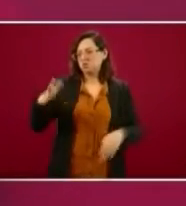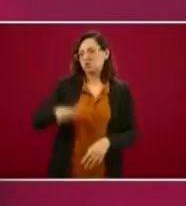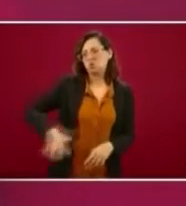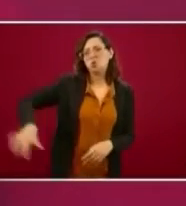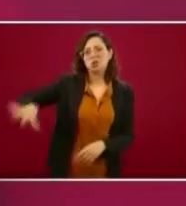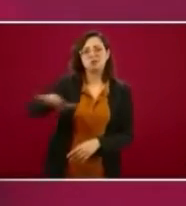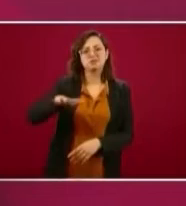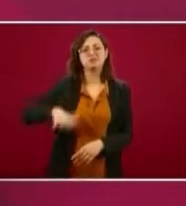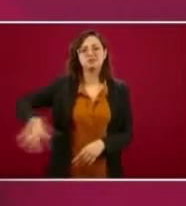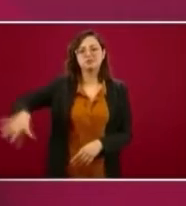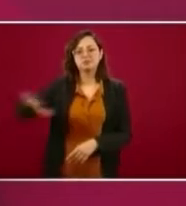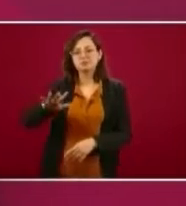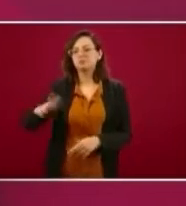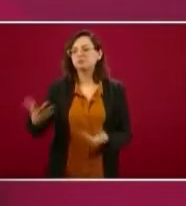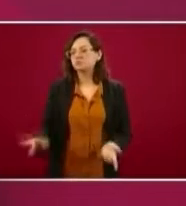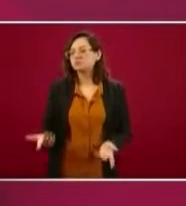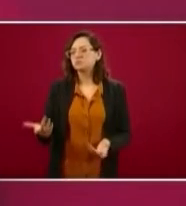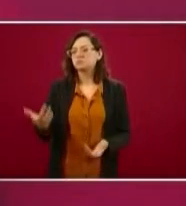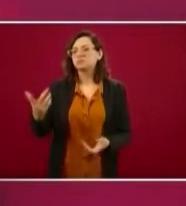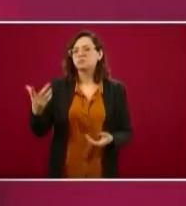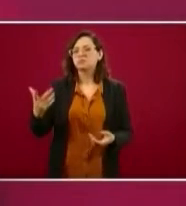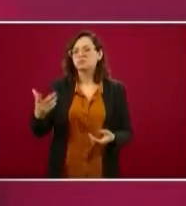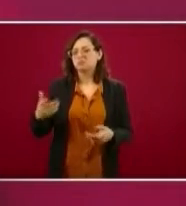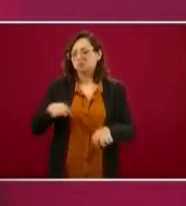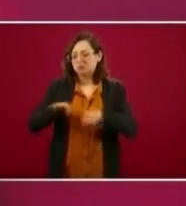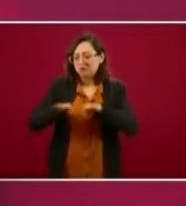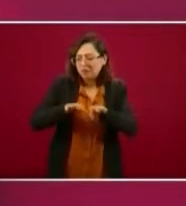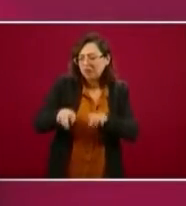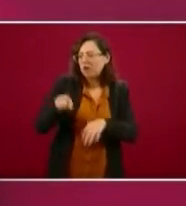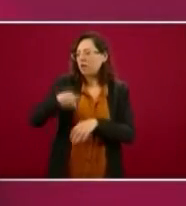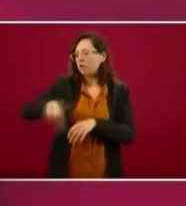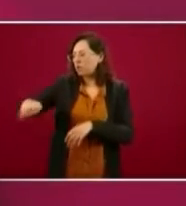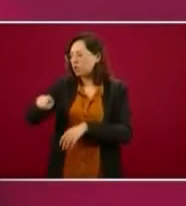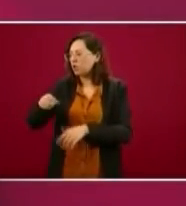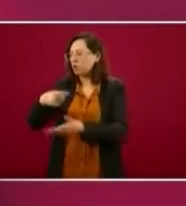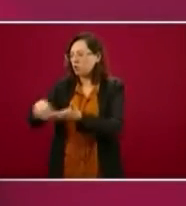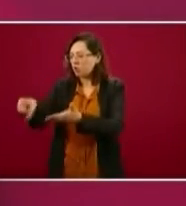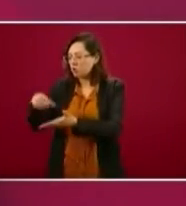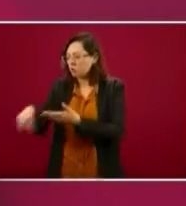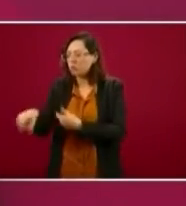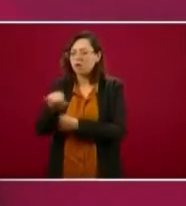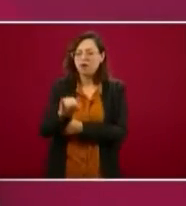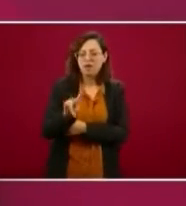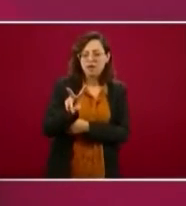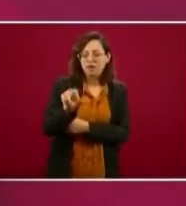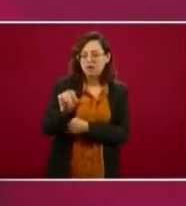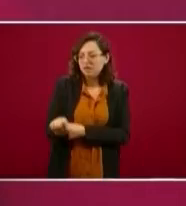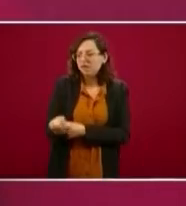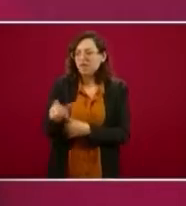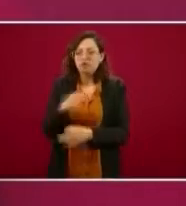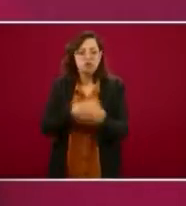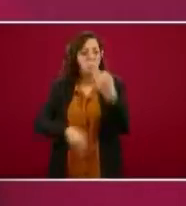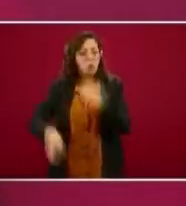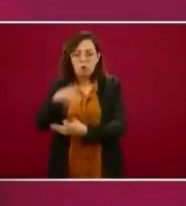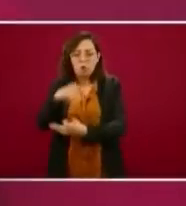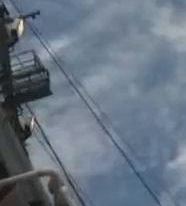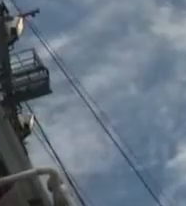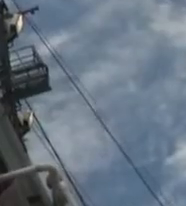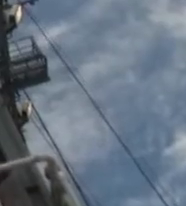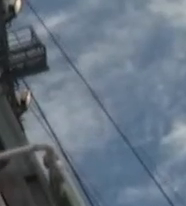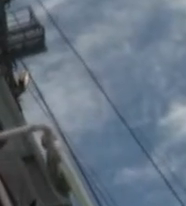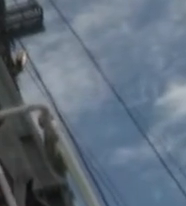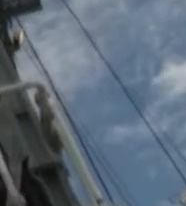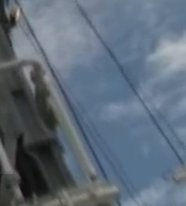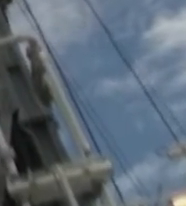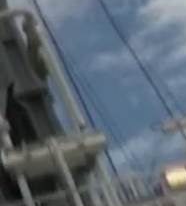mandatario federal agregó que aunque esta crisis se generó por los temores del mundo en torno al coronavirus y por la baja en los precios del petróleo,